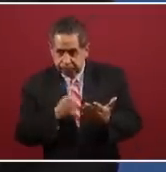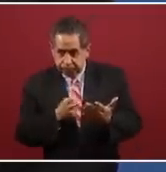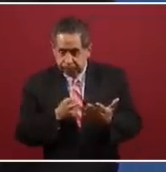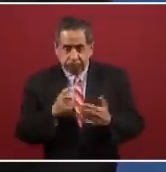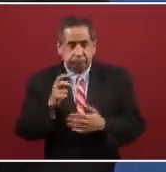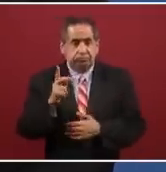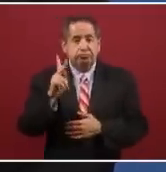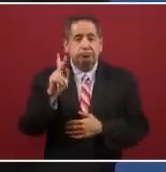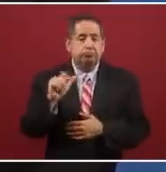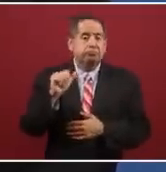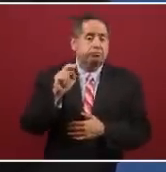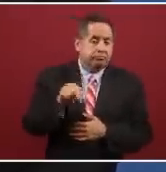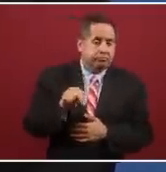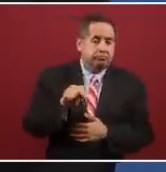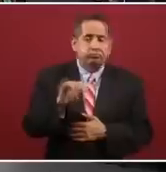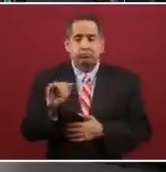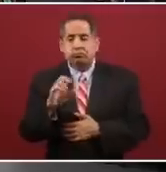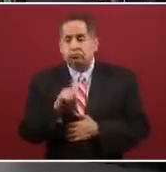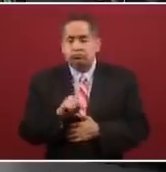plan de desarrollo.